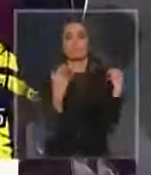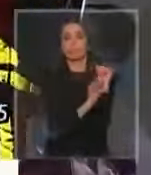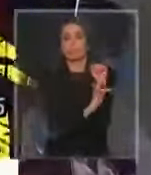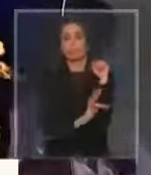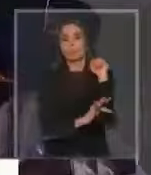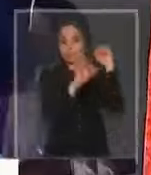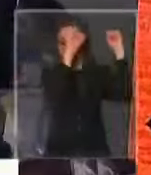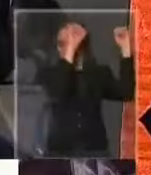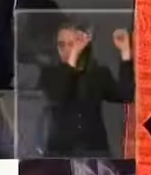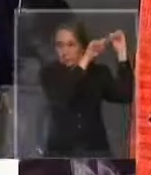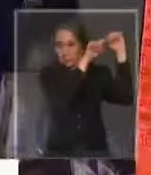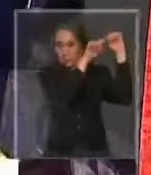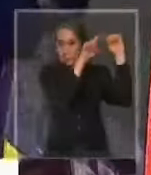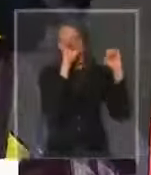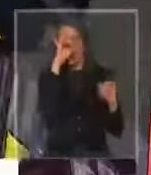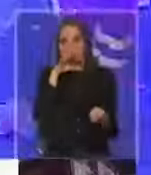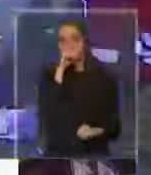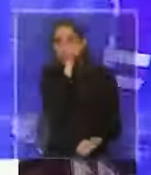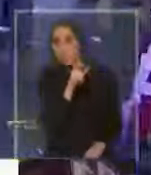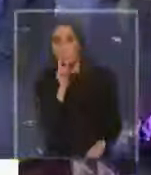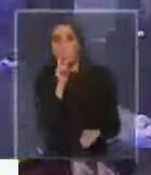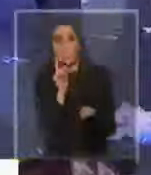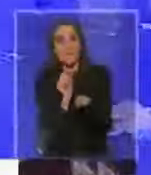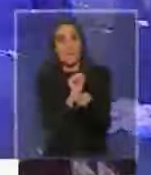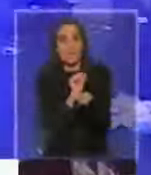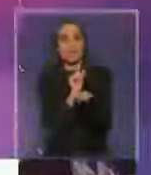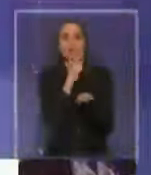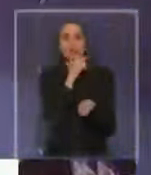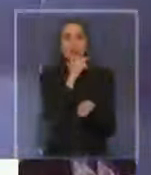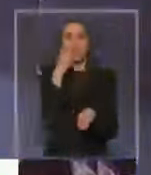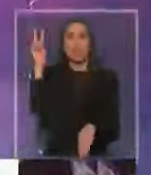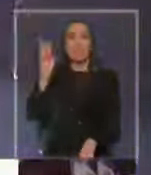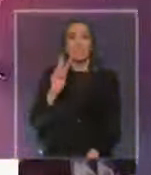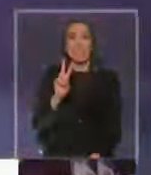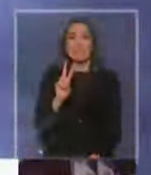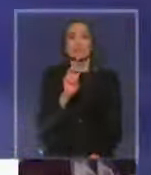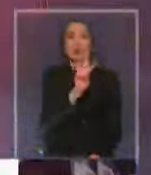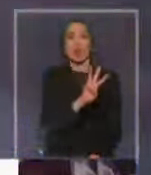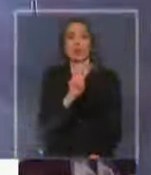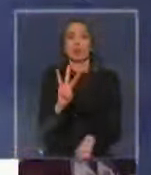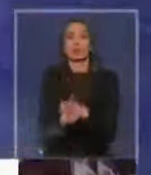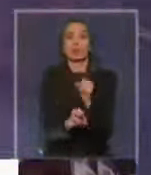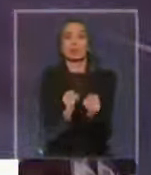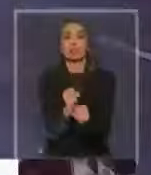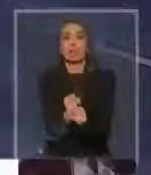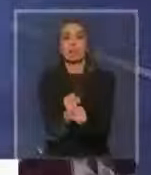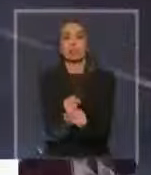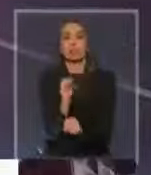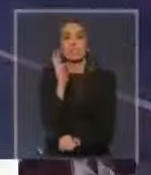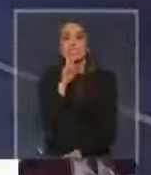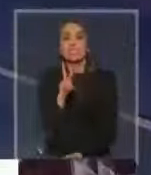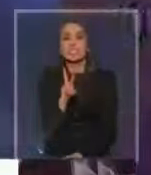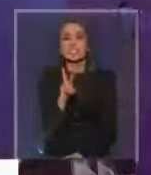Por el momento, se sabe que el sospechoso es un ciudadano venezolano de 33 años que no contaba